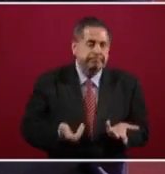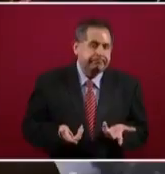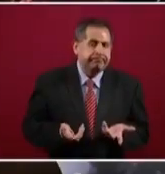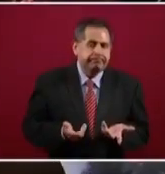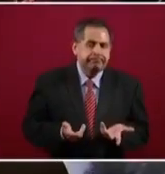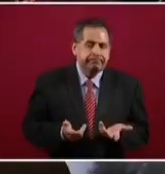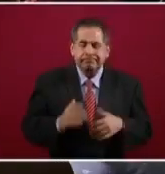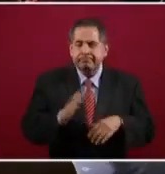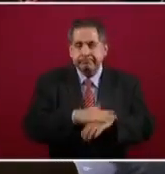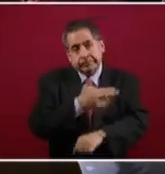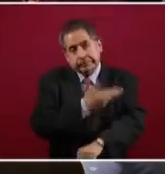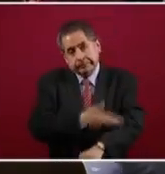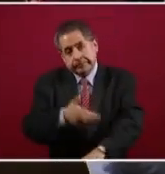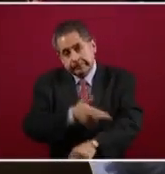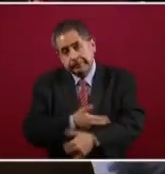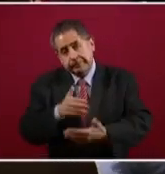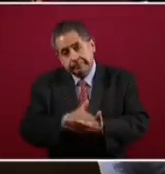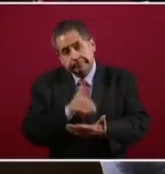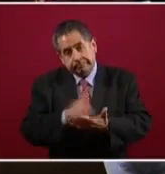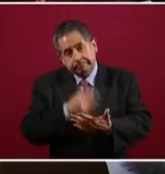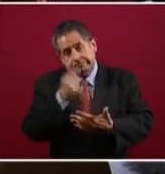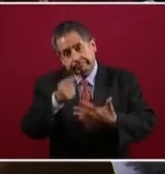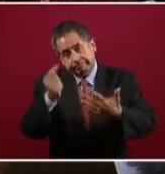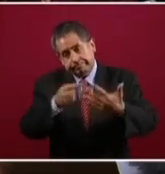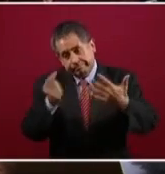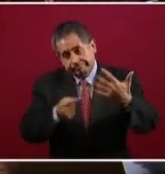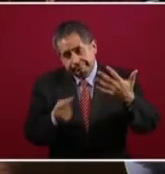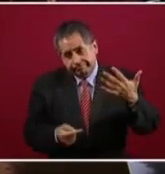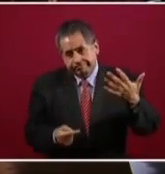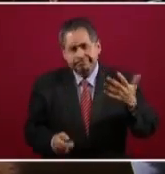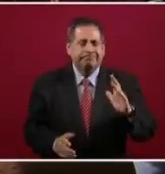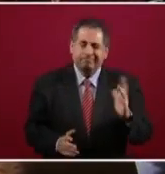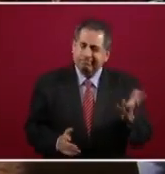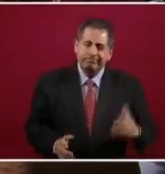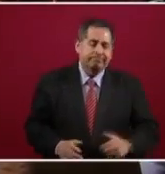por todo el procedimiento que hay que seguir.